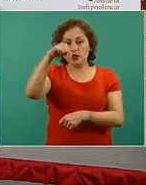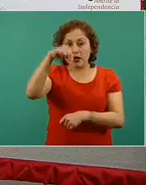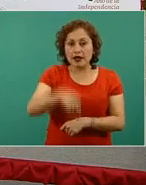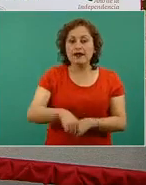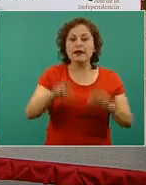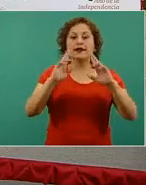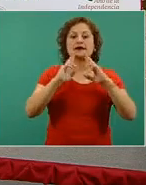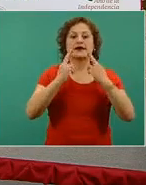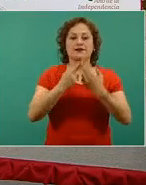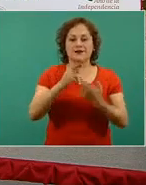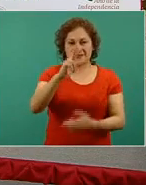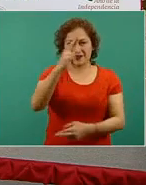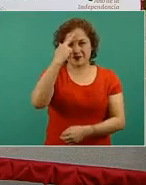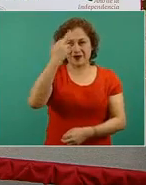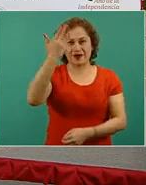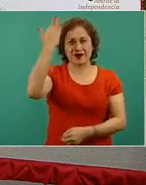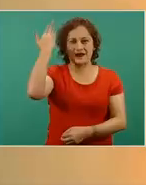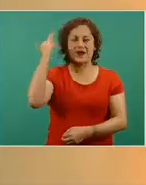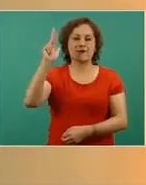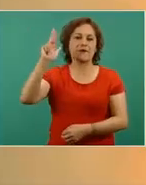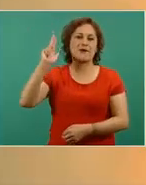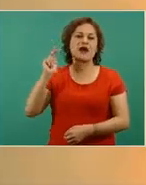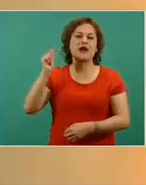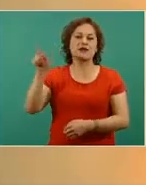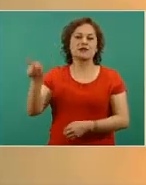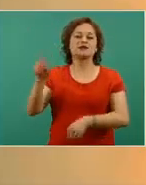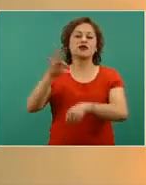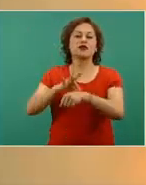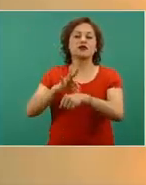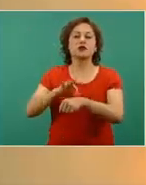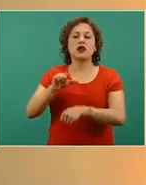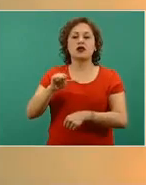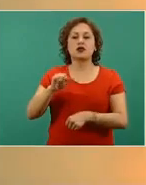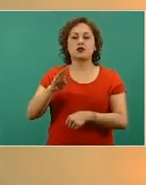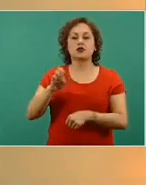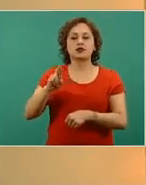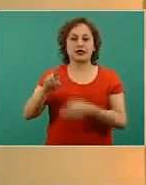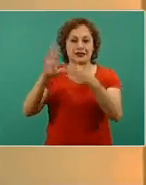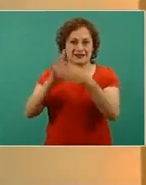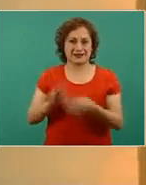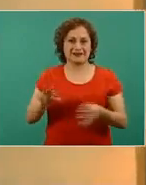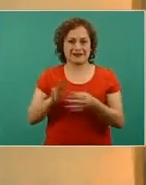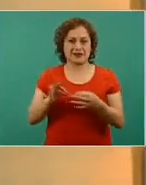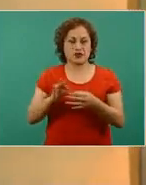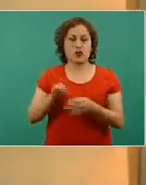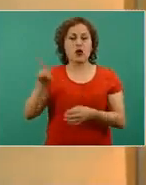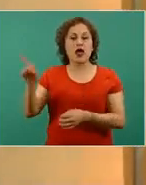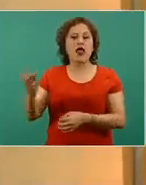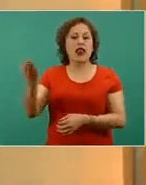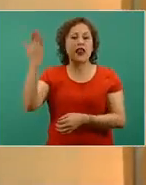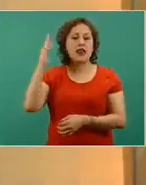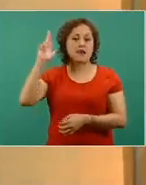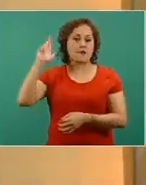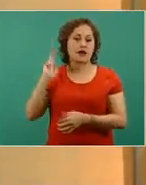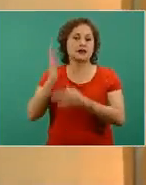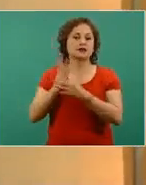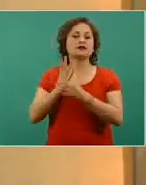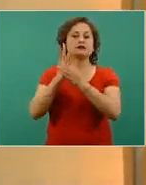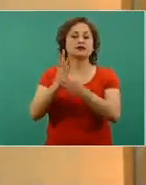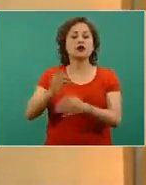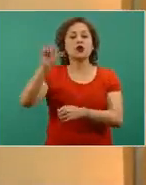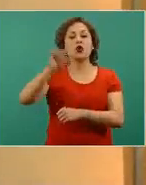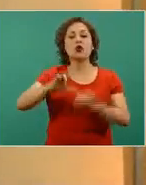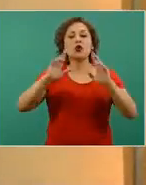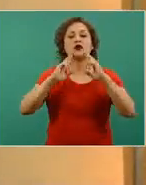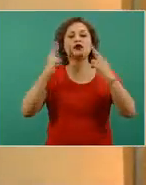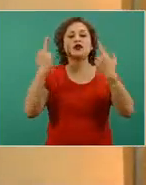comentado desde el martes, que presentó el doctor Alcocer en el Pulso de la Salud, y que comentó que nos reuniríamos hoy con la secretaria de Educación